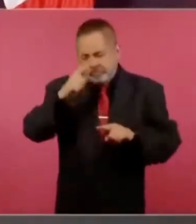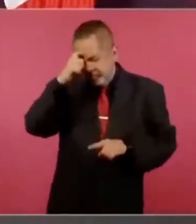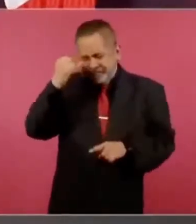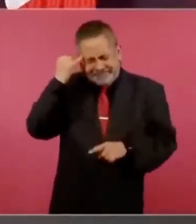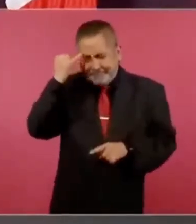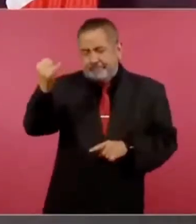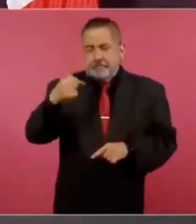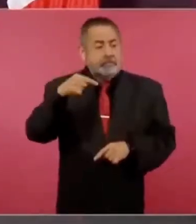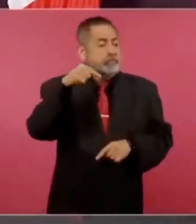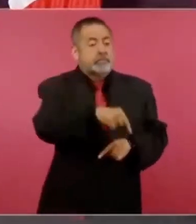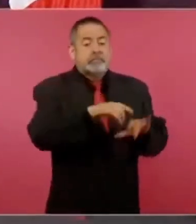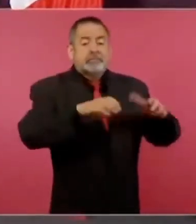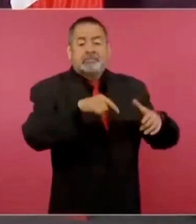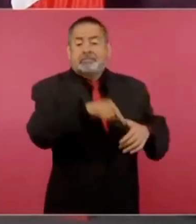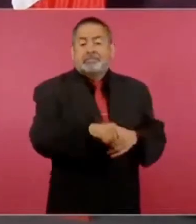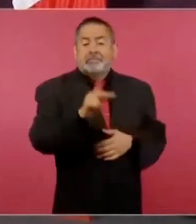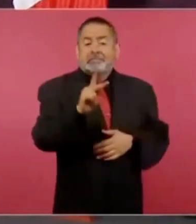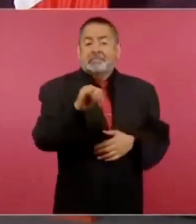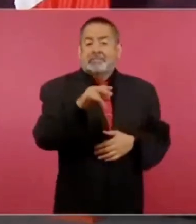mensajes.